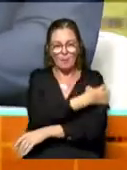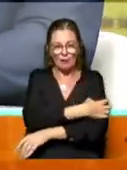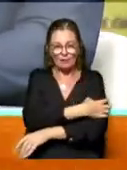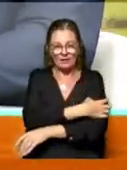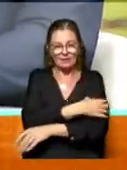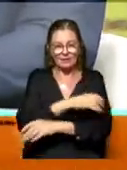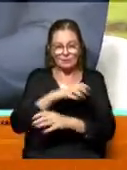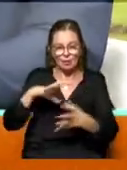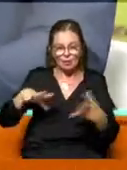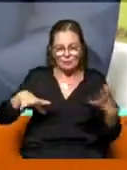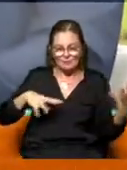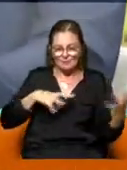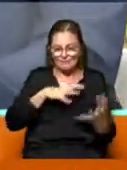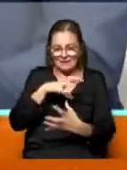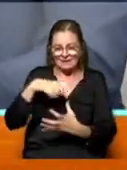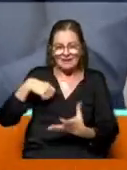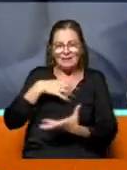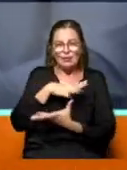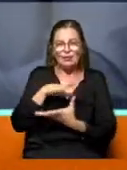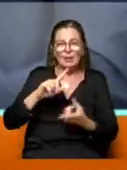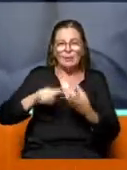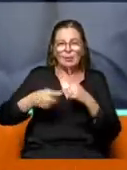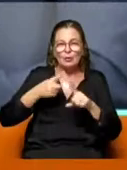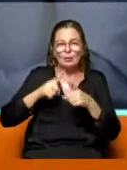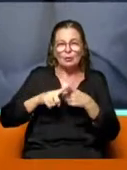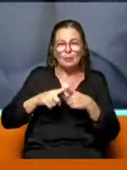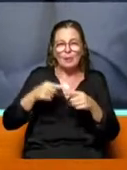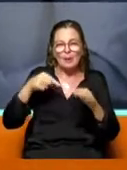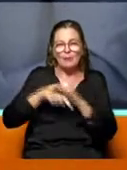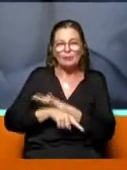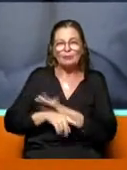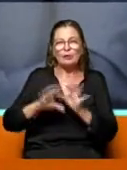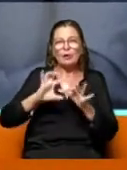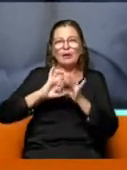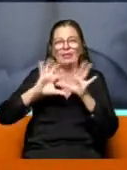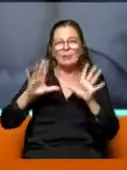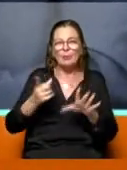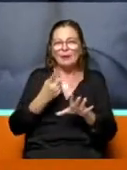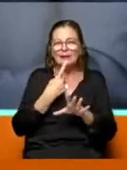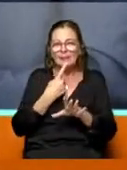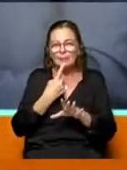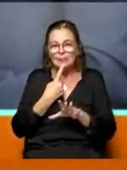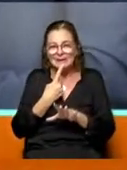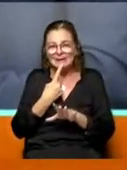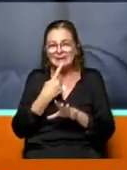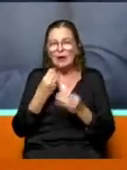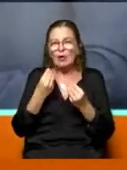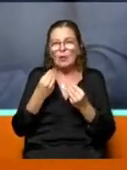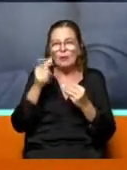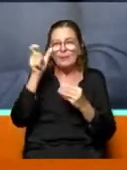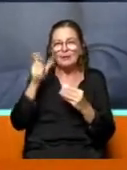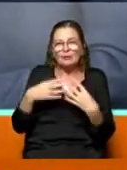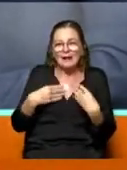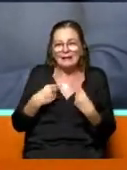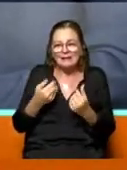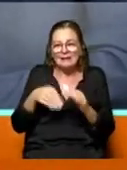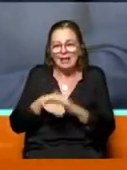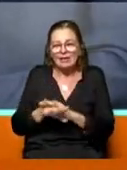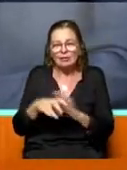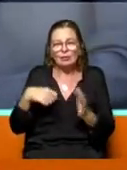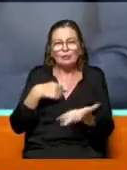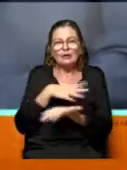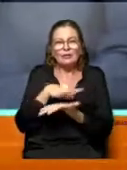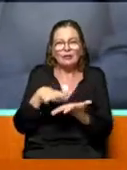un malestar social. Y aquí hay discusiones mucho más profundas que tienen que ver con la democracia, con la política, con cómo la gente se siente parte de una sociedad.